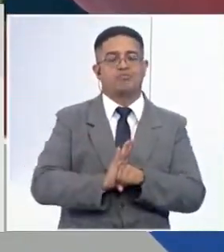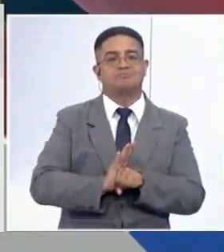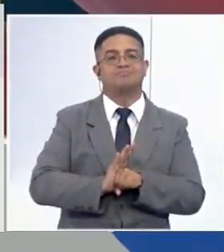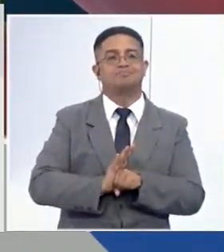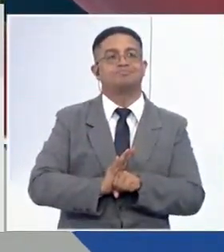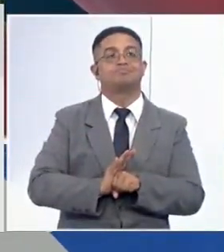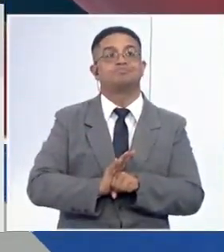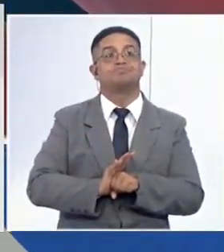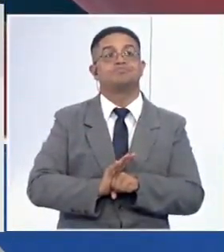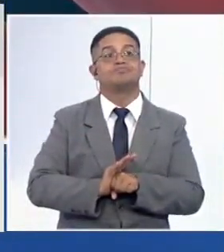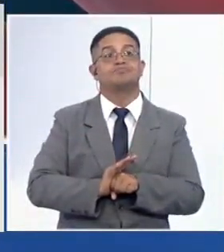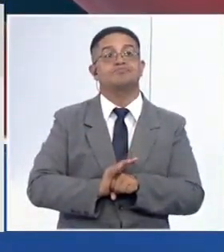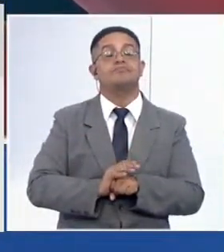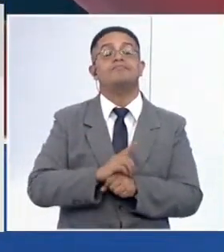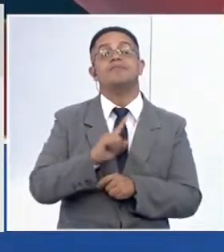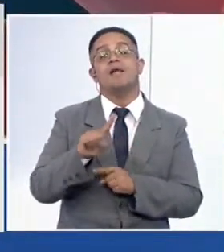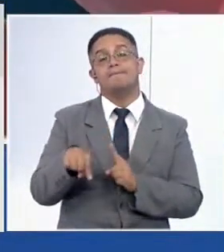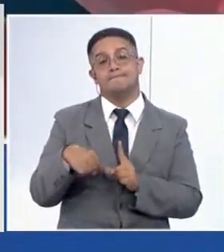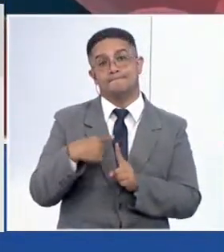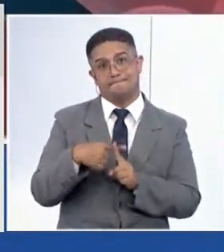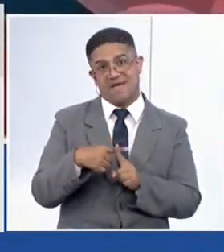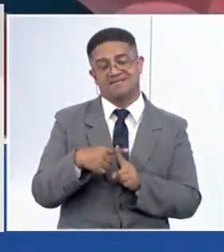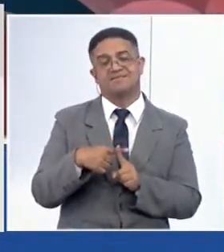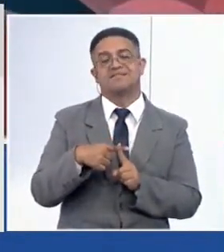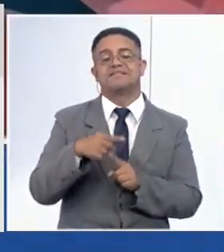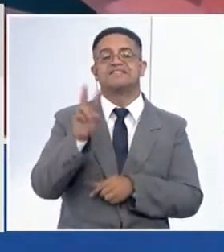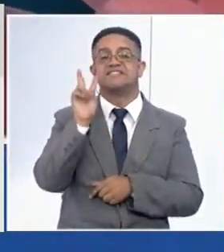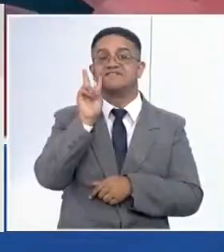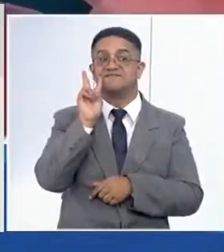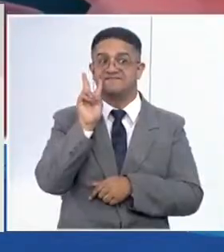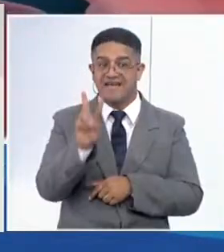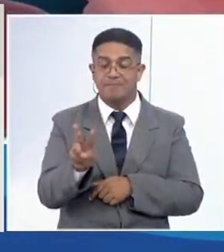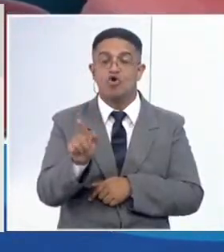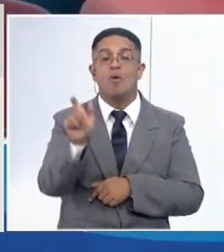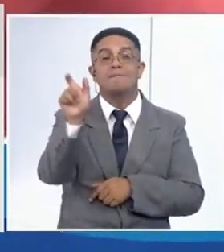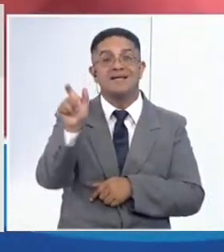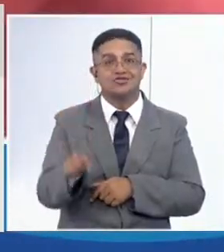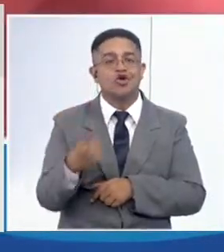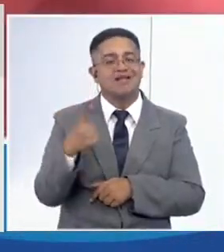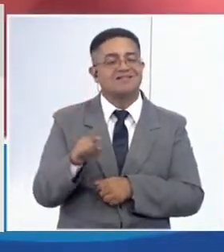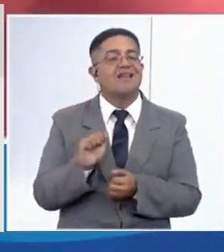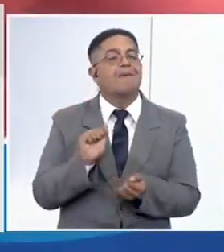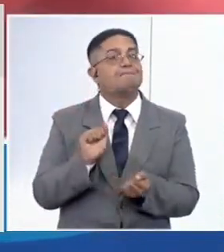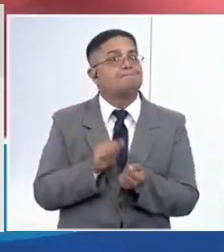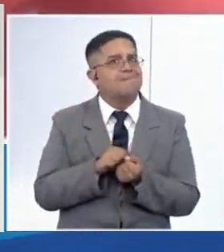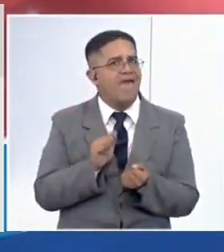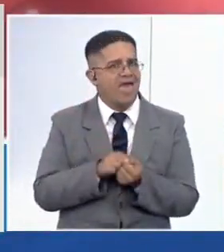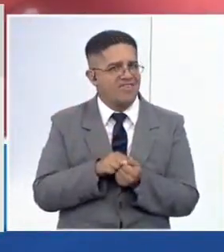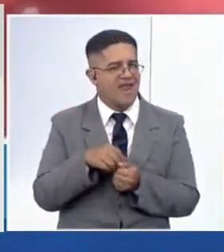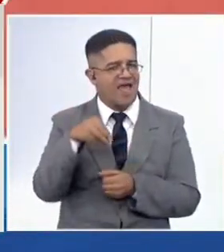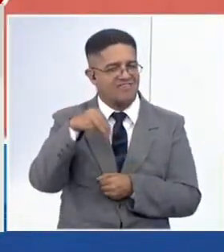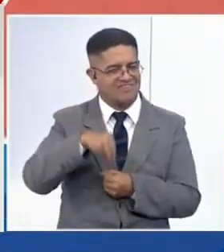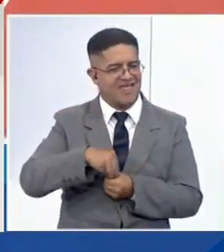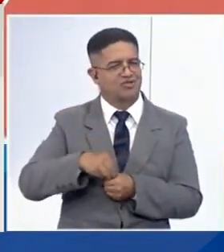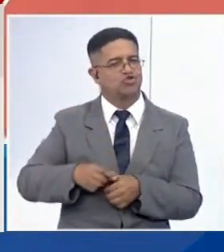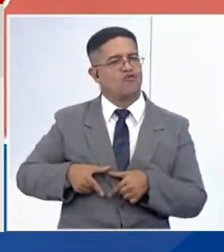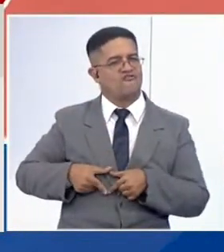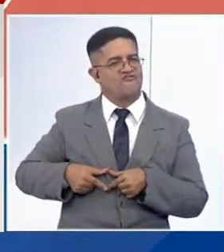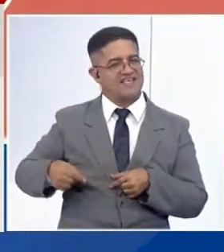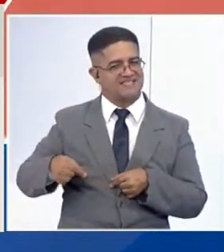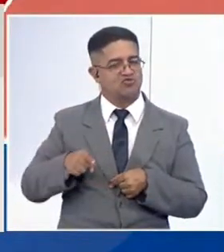extrahepáticas. Adicionalmente, podemos ver si este tipo de pacientes tiene cálculos de menor tamaño en su vesícula y